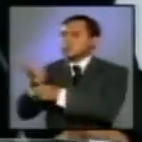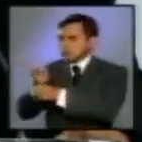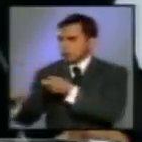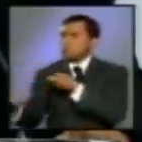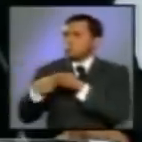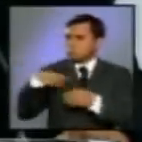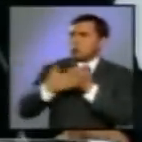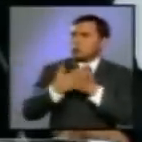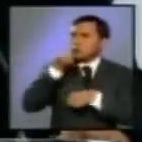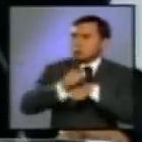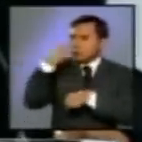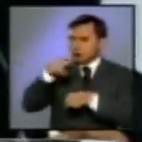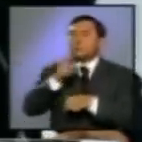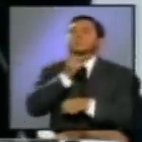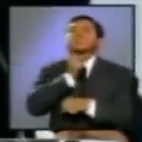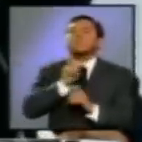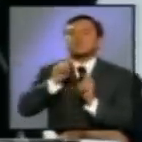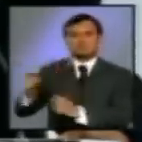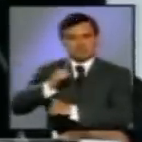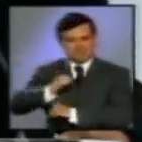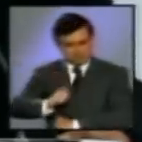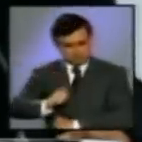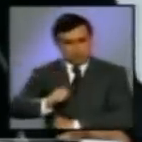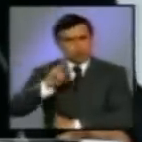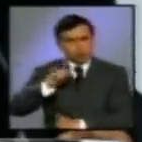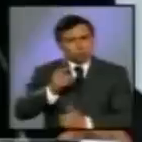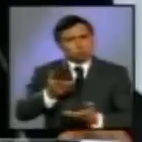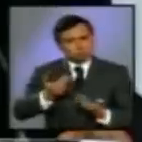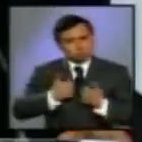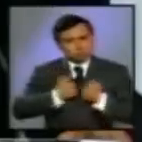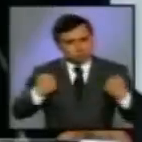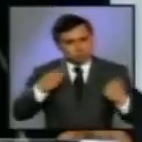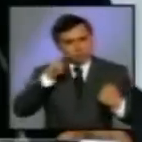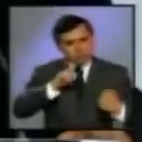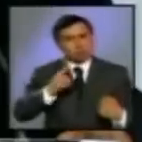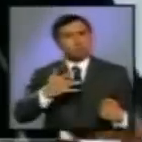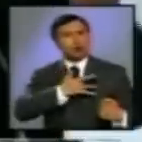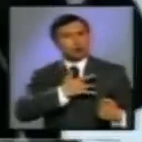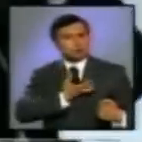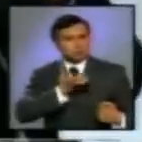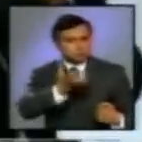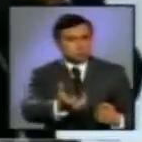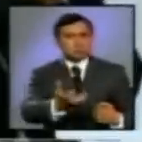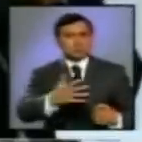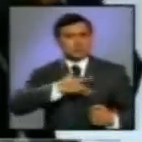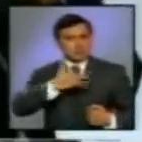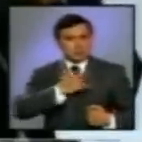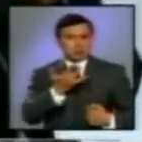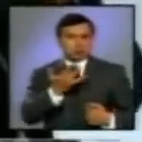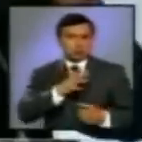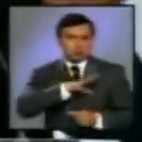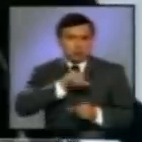honestidad, ofrezco mis sentimientos, ofrezco mi corazón. El cambio verdadero está en tus